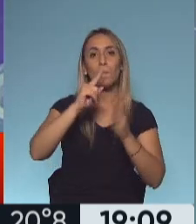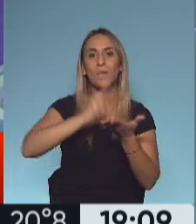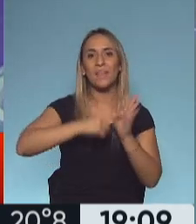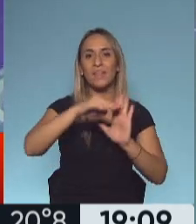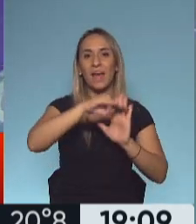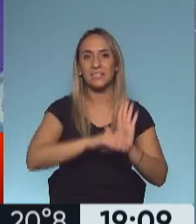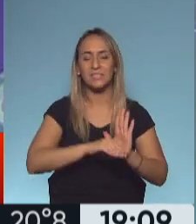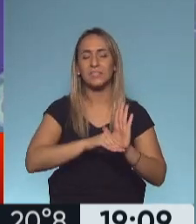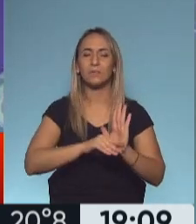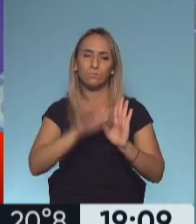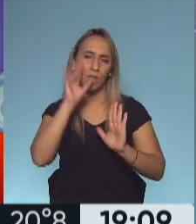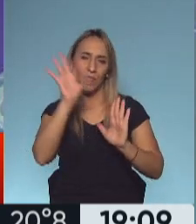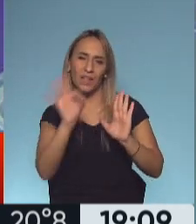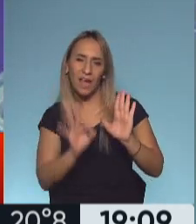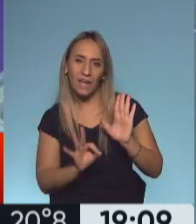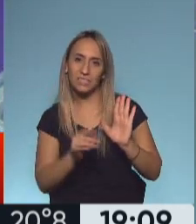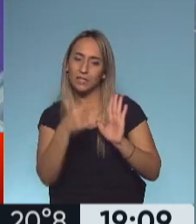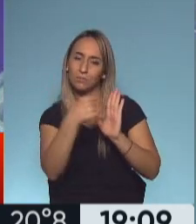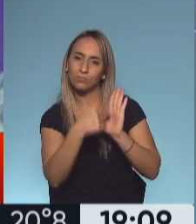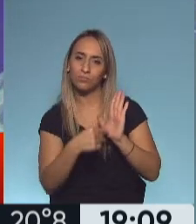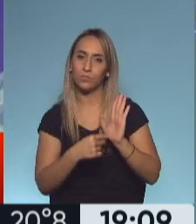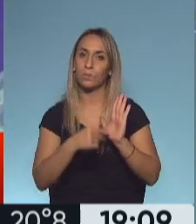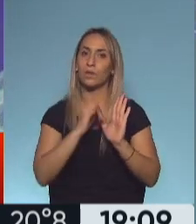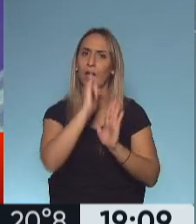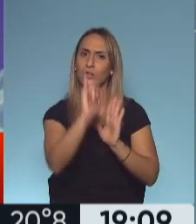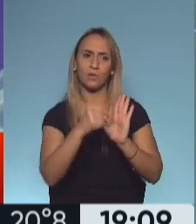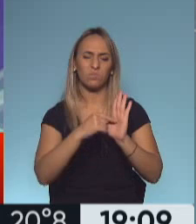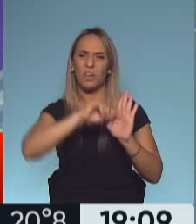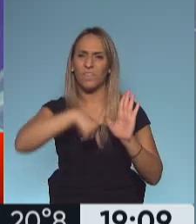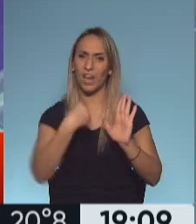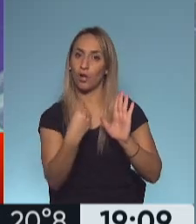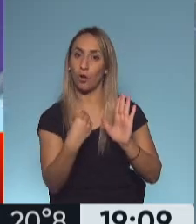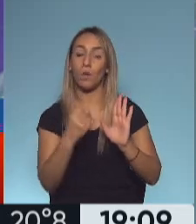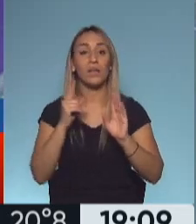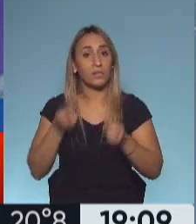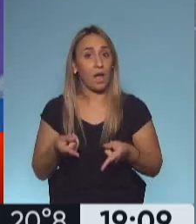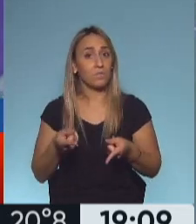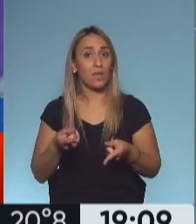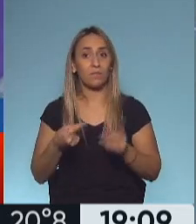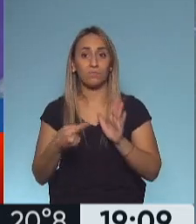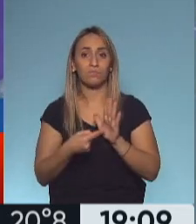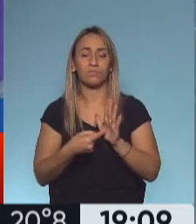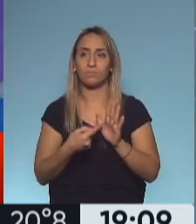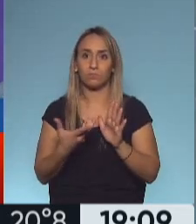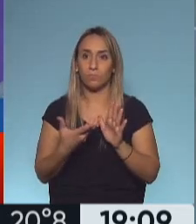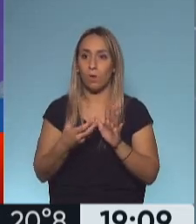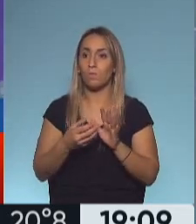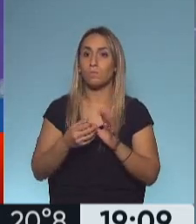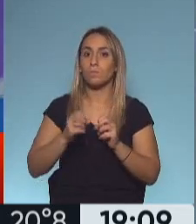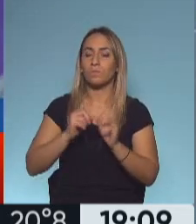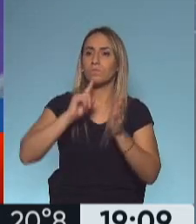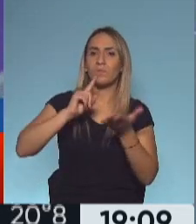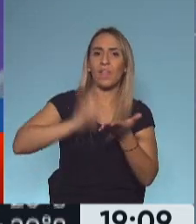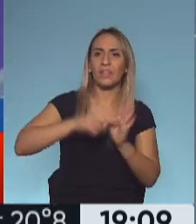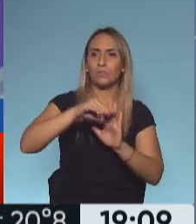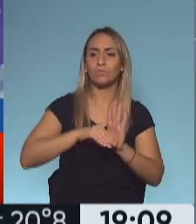a detallar la noticia, a contar cómo se llega a eso, a qué alcance puede llegar a tener. Atentos, nos va a explicar